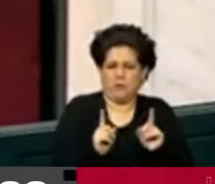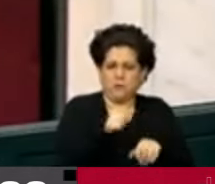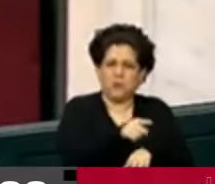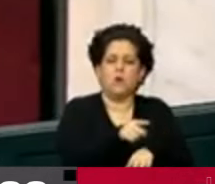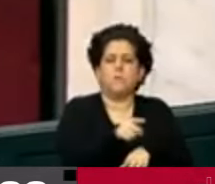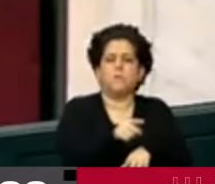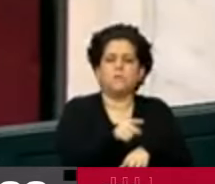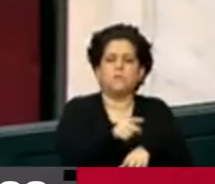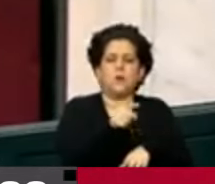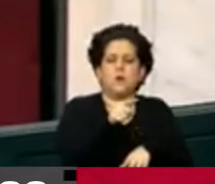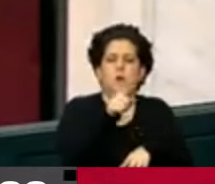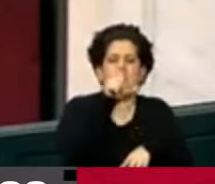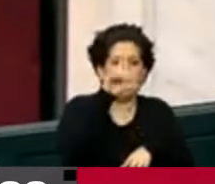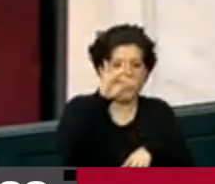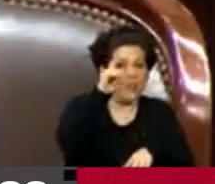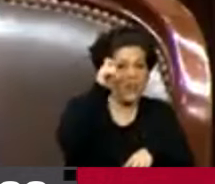por Córdoba, Rodrigo de Loredo.